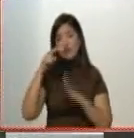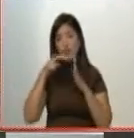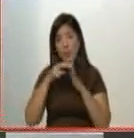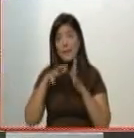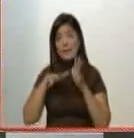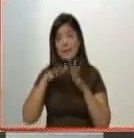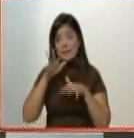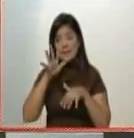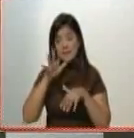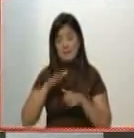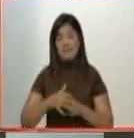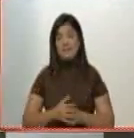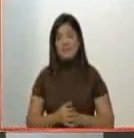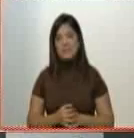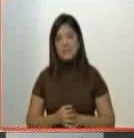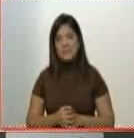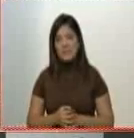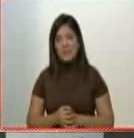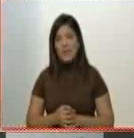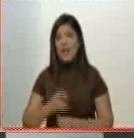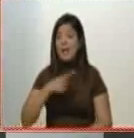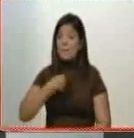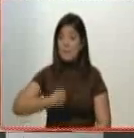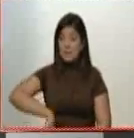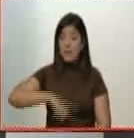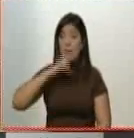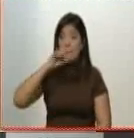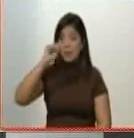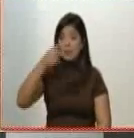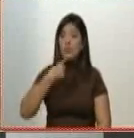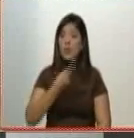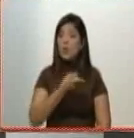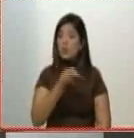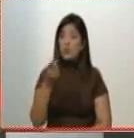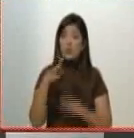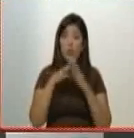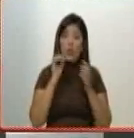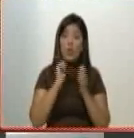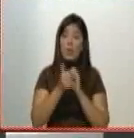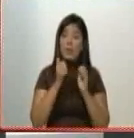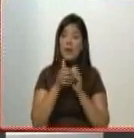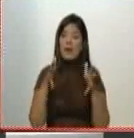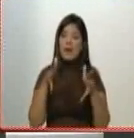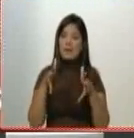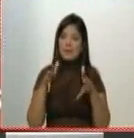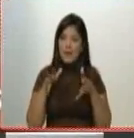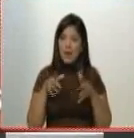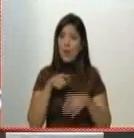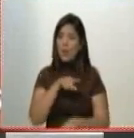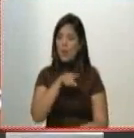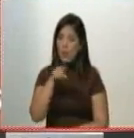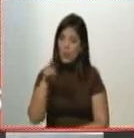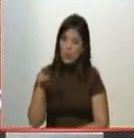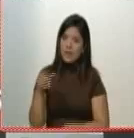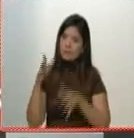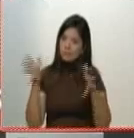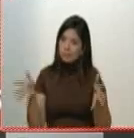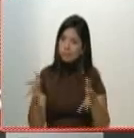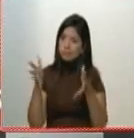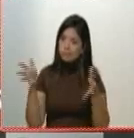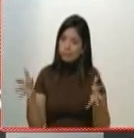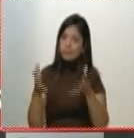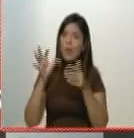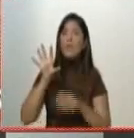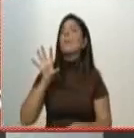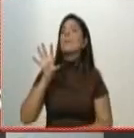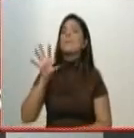Precisamente al referirse a ellos, el presidente Nicolás Maduro decía: los atletas que obtuvieron medallas en Toronto, ustedes estimularon a un